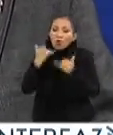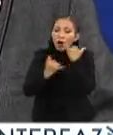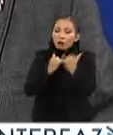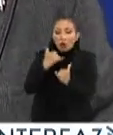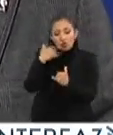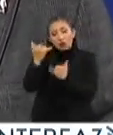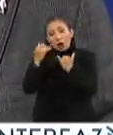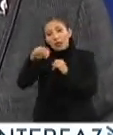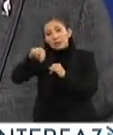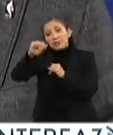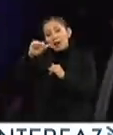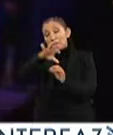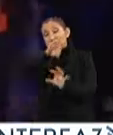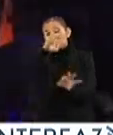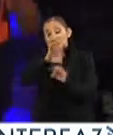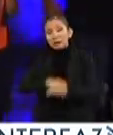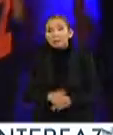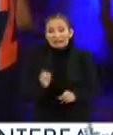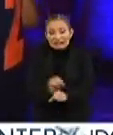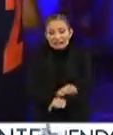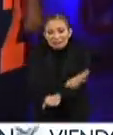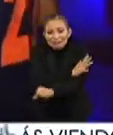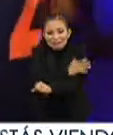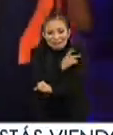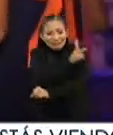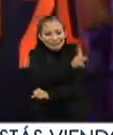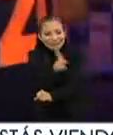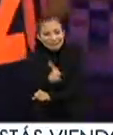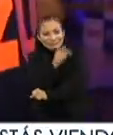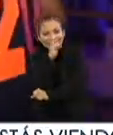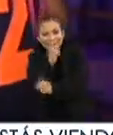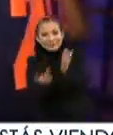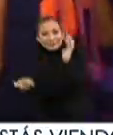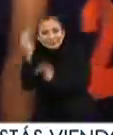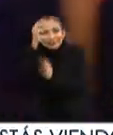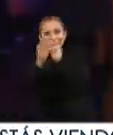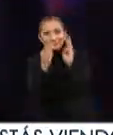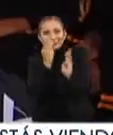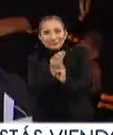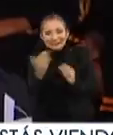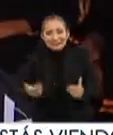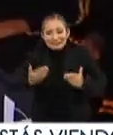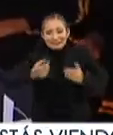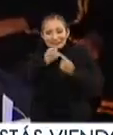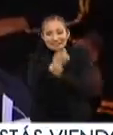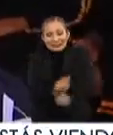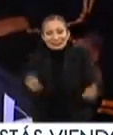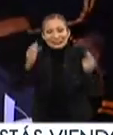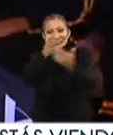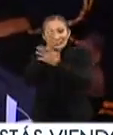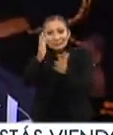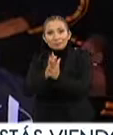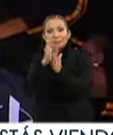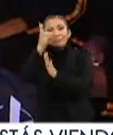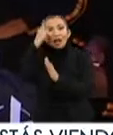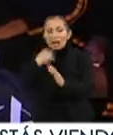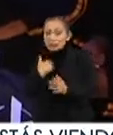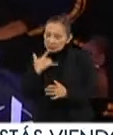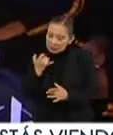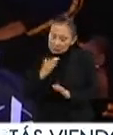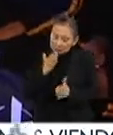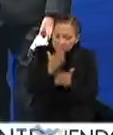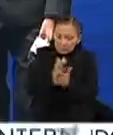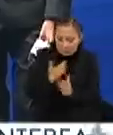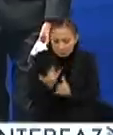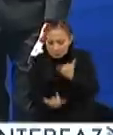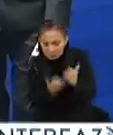jugadores que jueguen en la NBA, ¿no? La emoción de emular al mejor básquetbol del mundo motiva a los niños participantes para dejar todo en